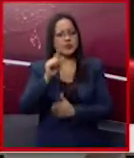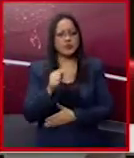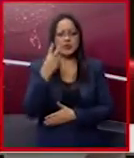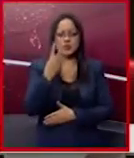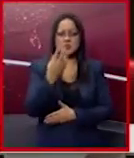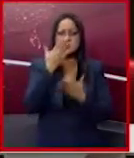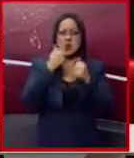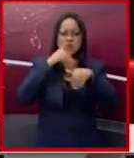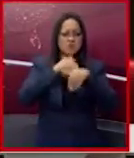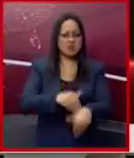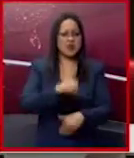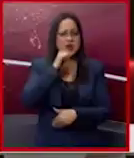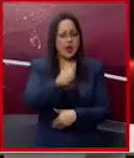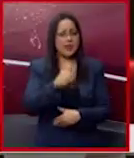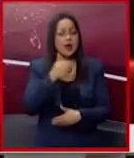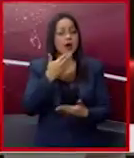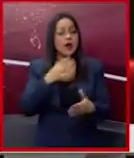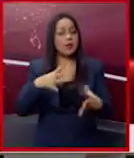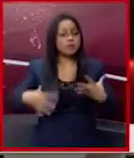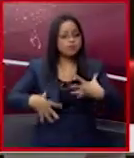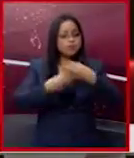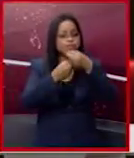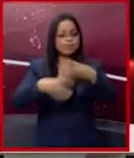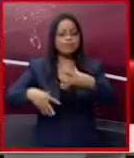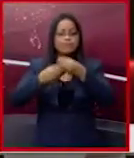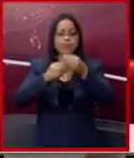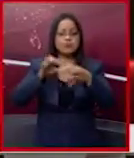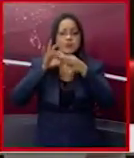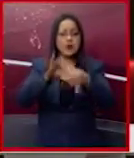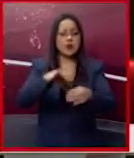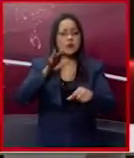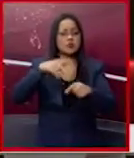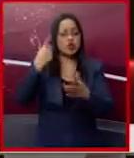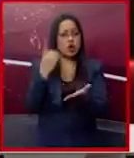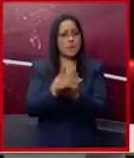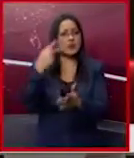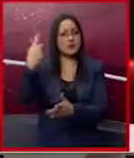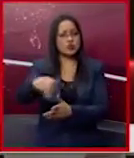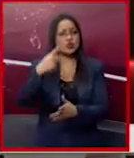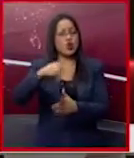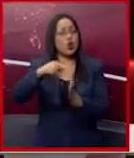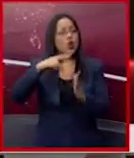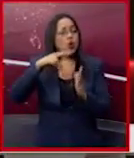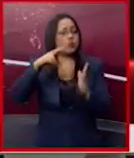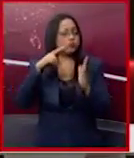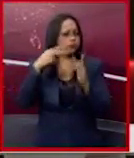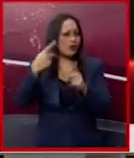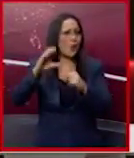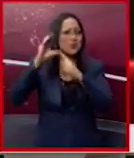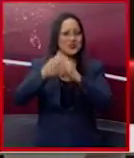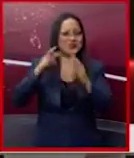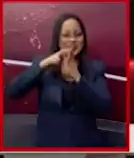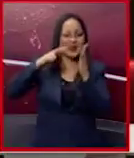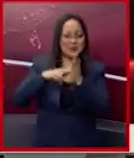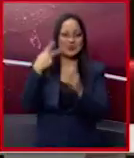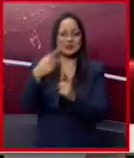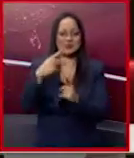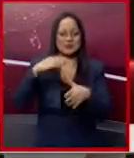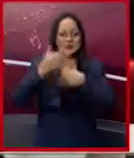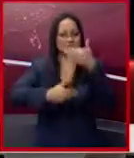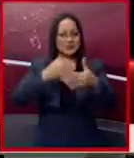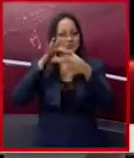73. Se dictaminan conjuntamente solo por la Comisión de Régimen y Prácticas